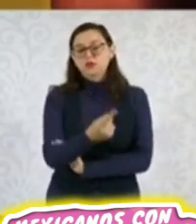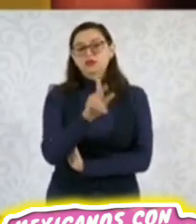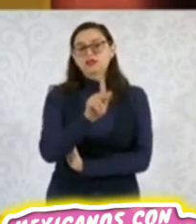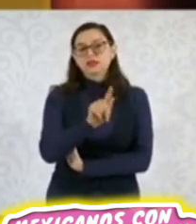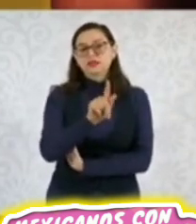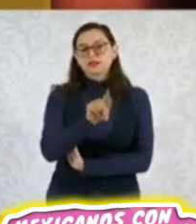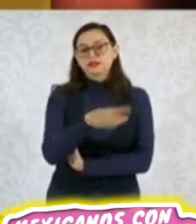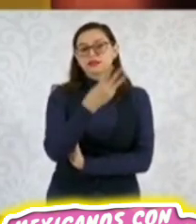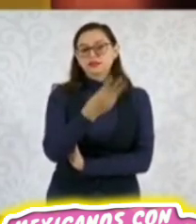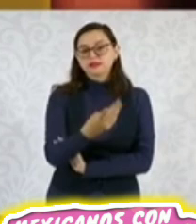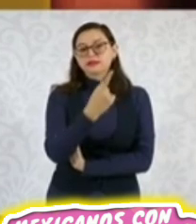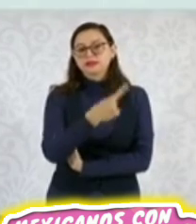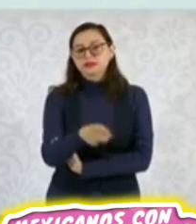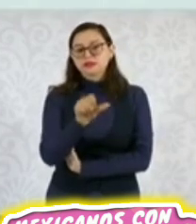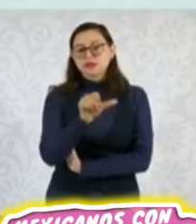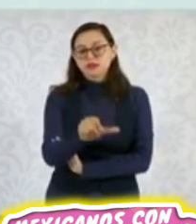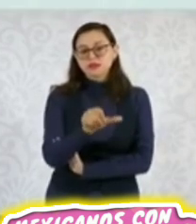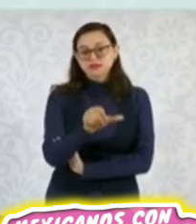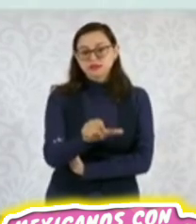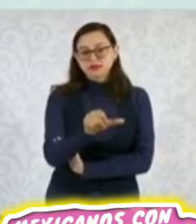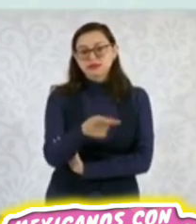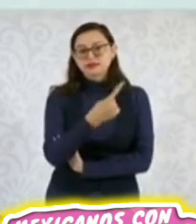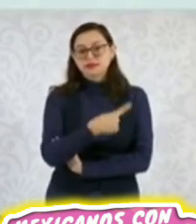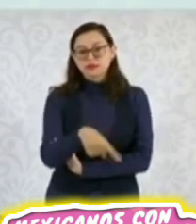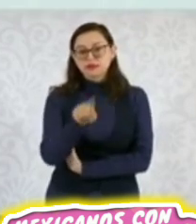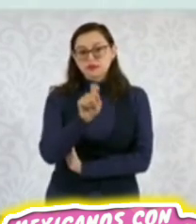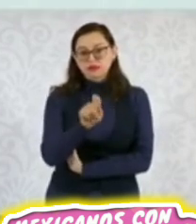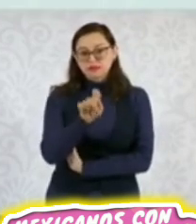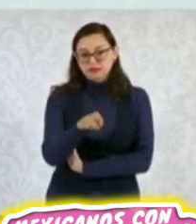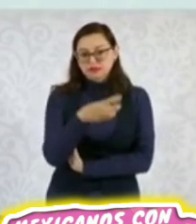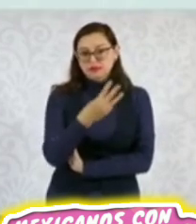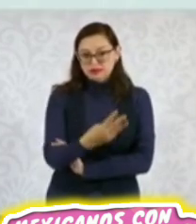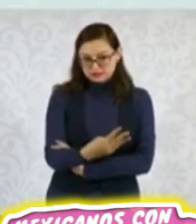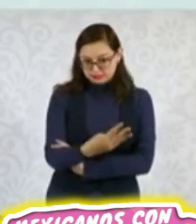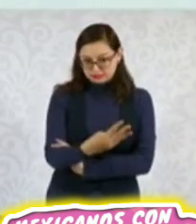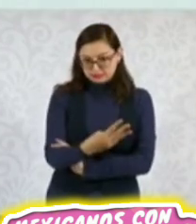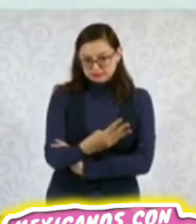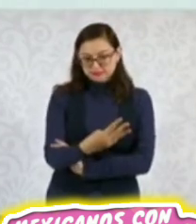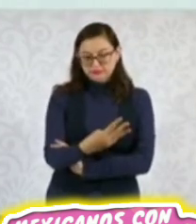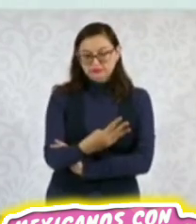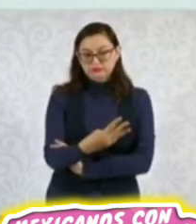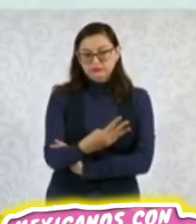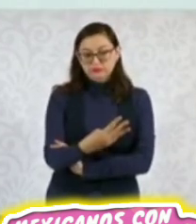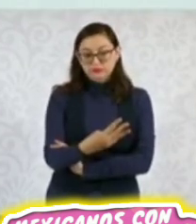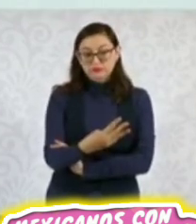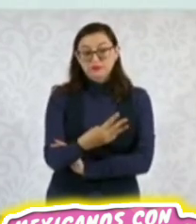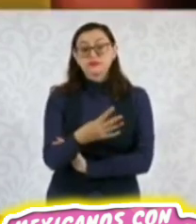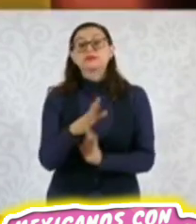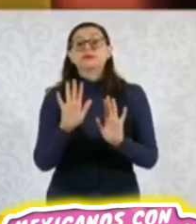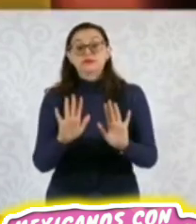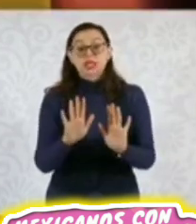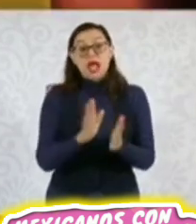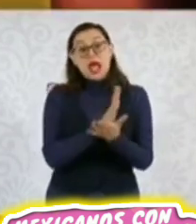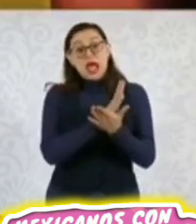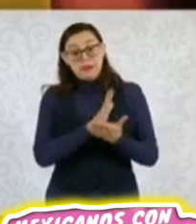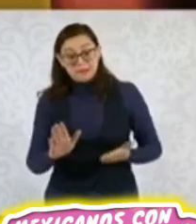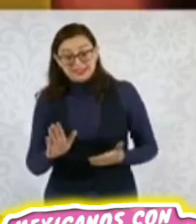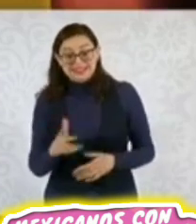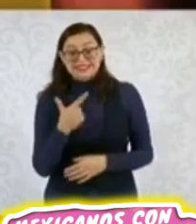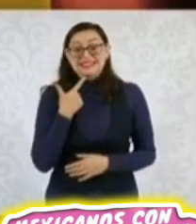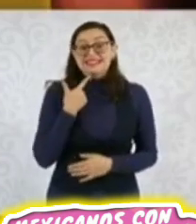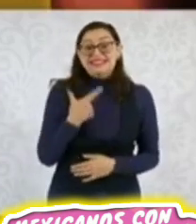73, 116 y 123. Y además 7